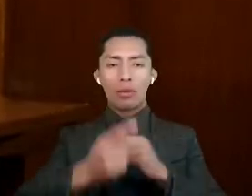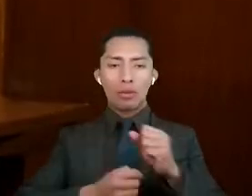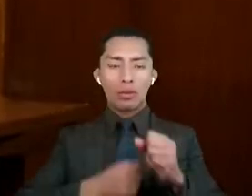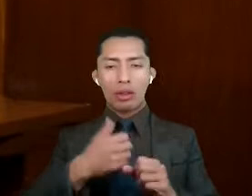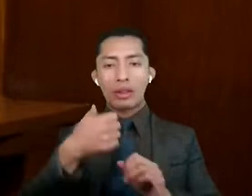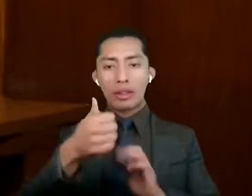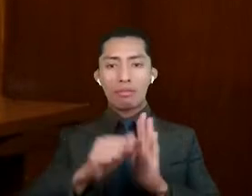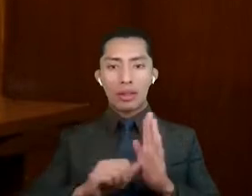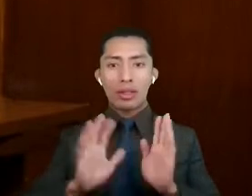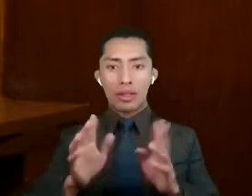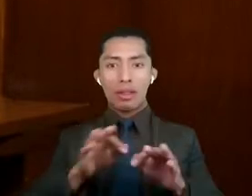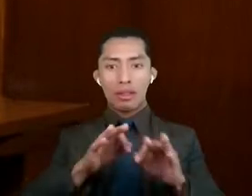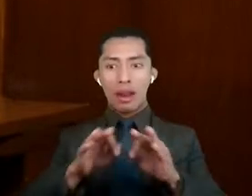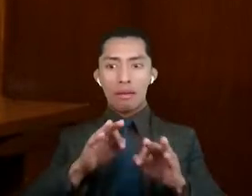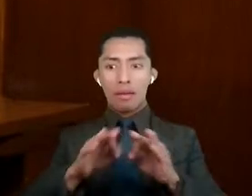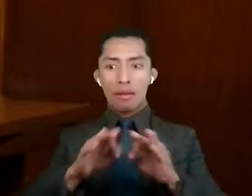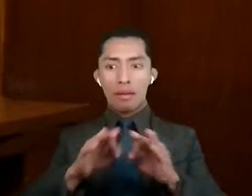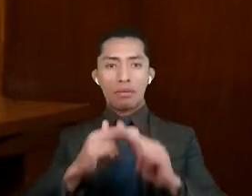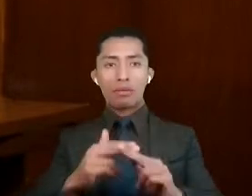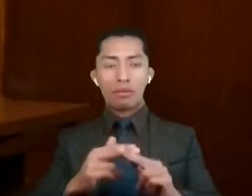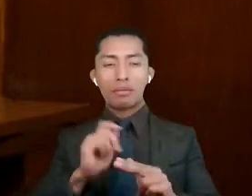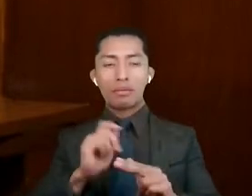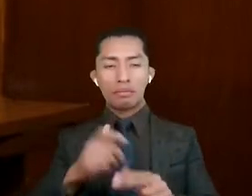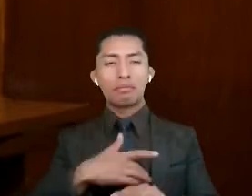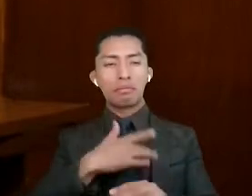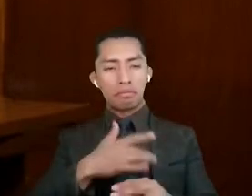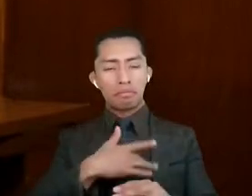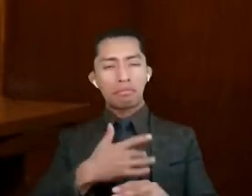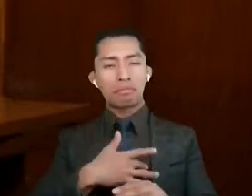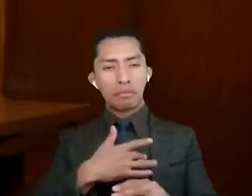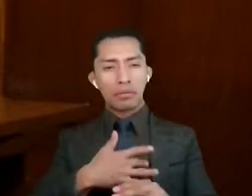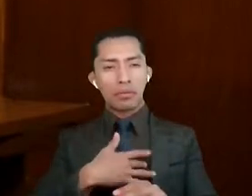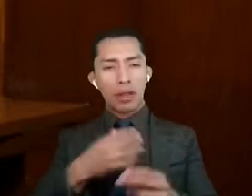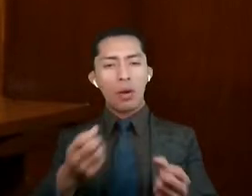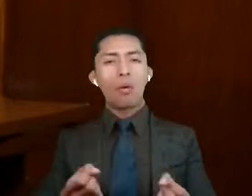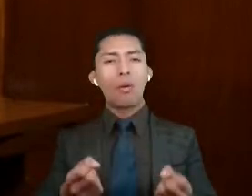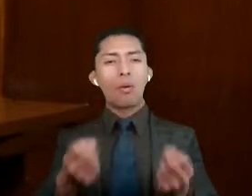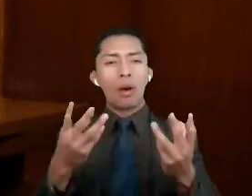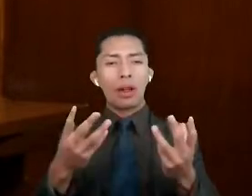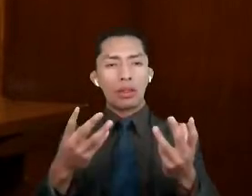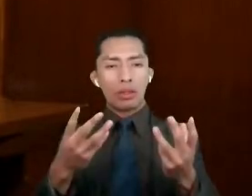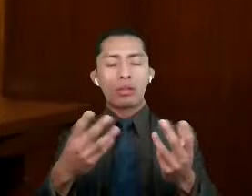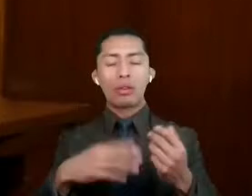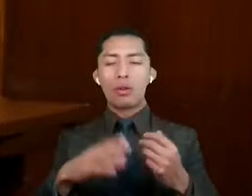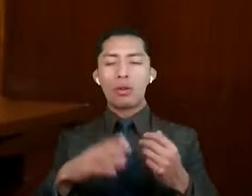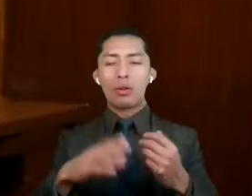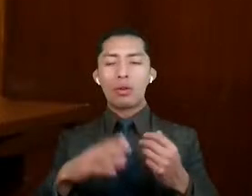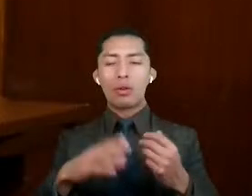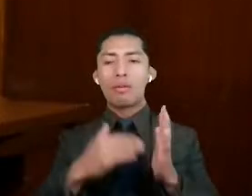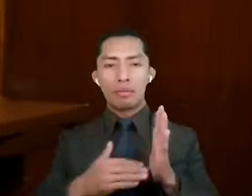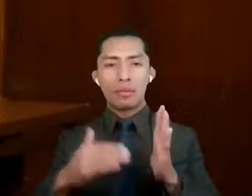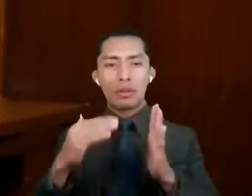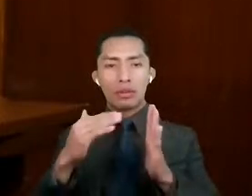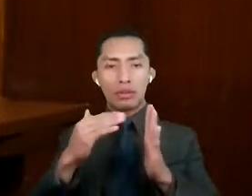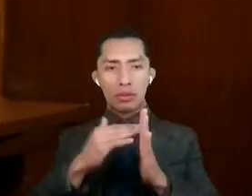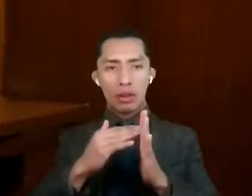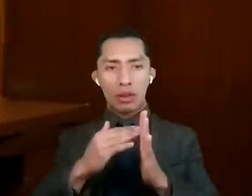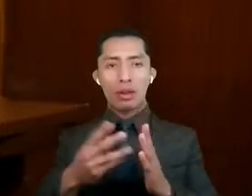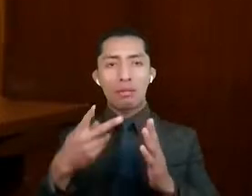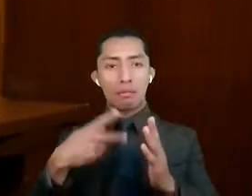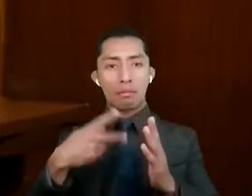de su funcionamiento se pronosticaba atender una cantidad superior a los 9 millones. Sin